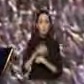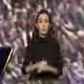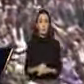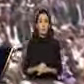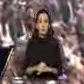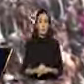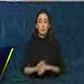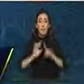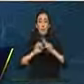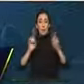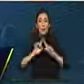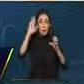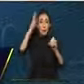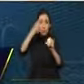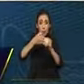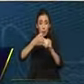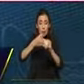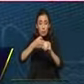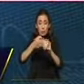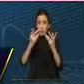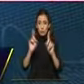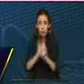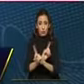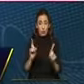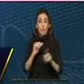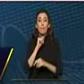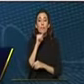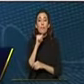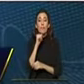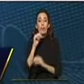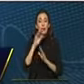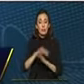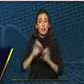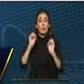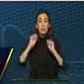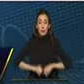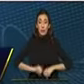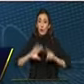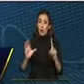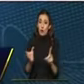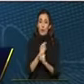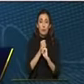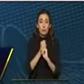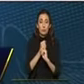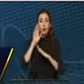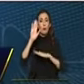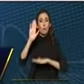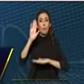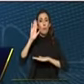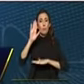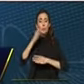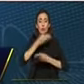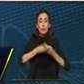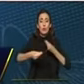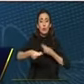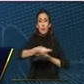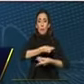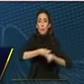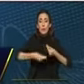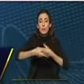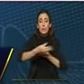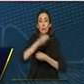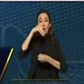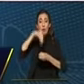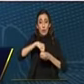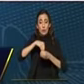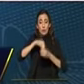es todavía nuestro objetivo, pero a pesar de ello es un récord en nuestra historia y logramos compromisos de inversión privada local